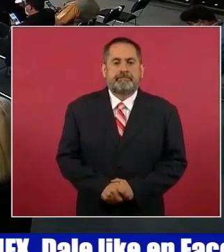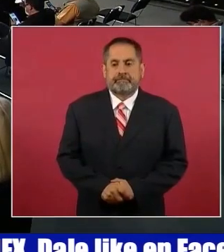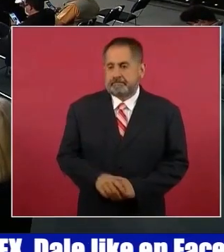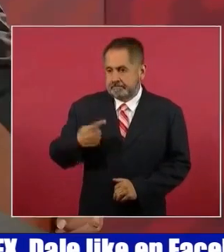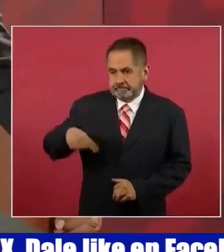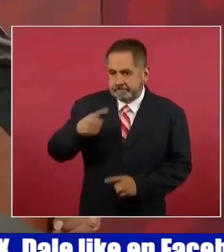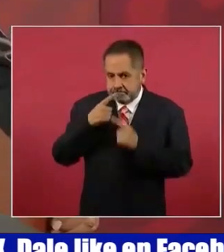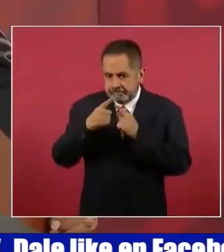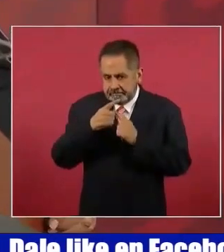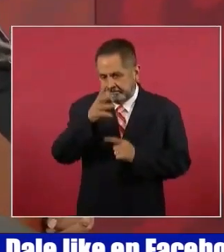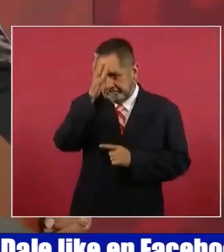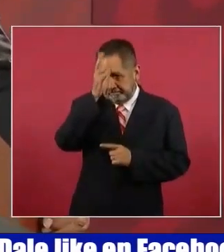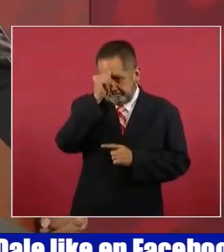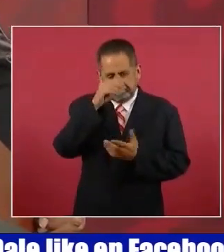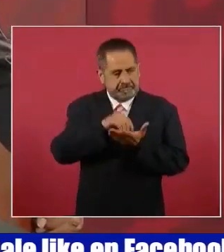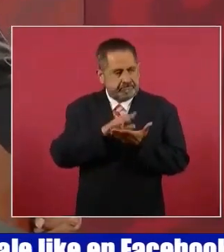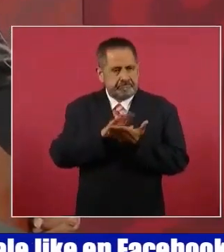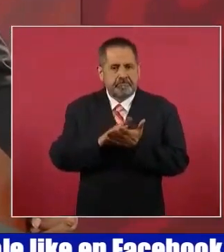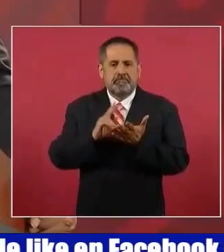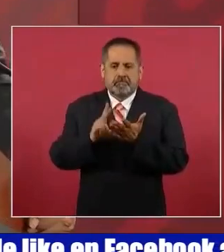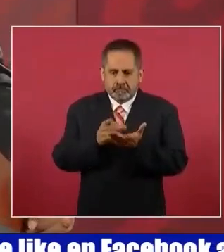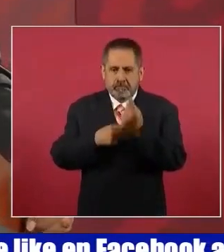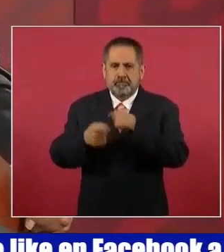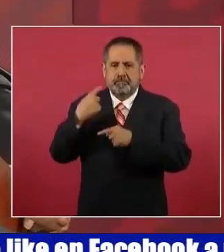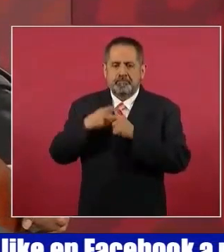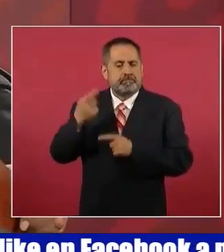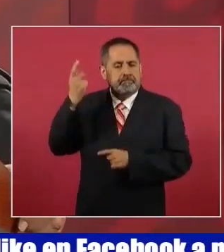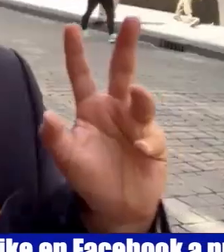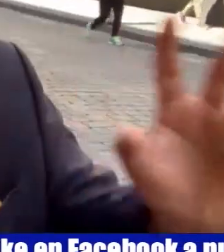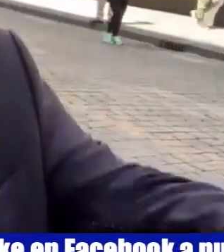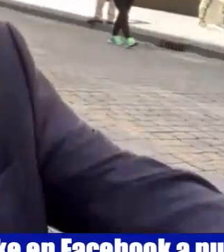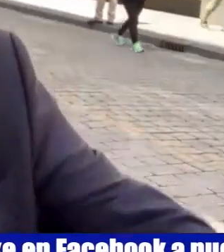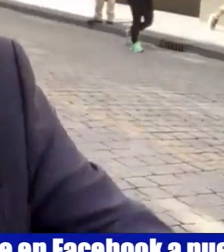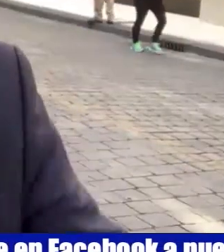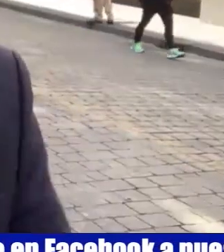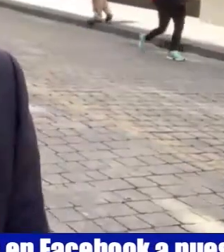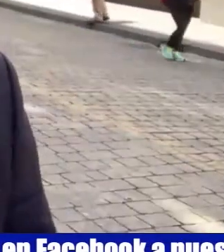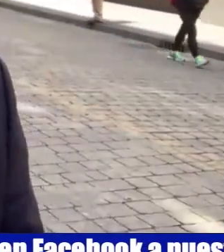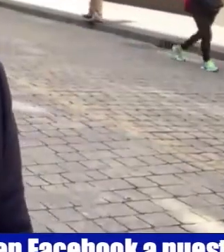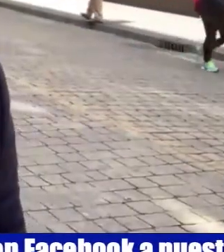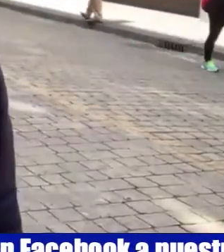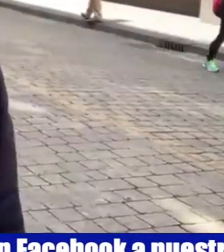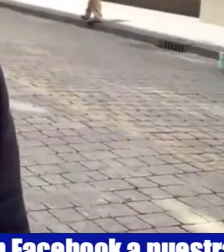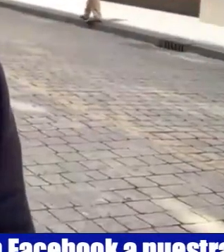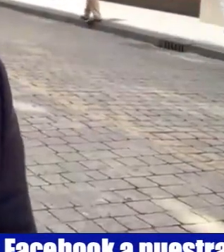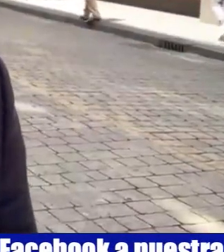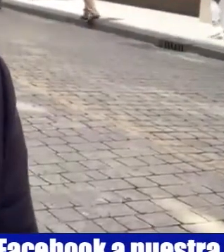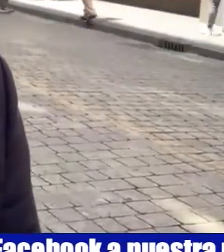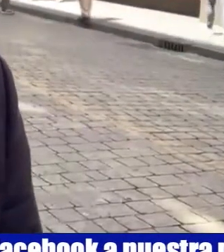dicho de él los panistas? Que es un intento de